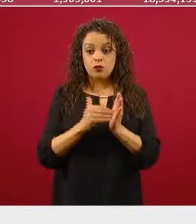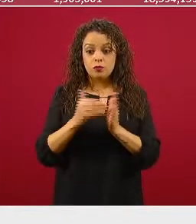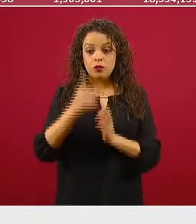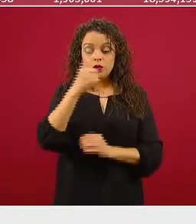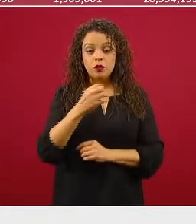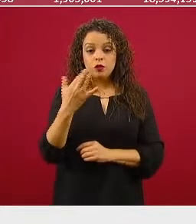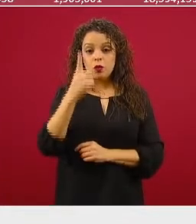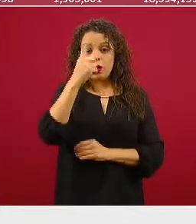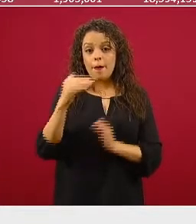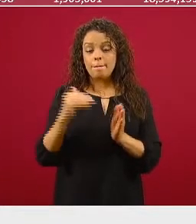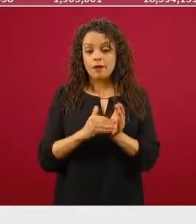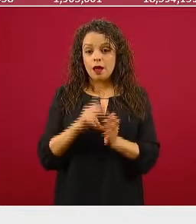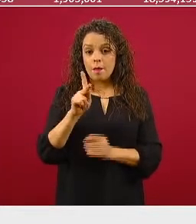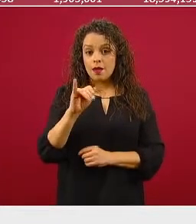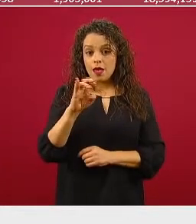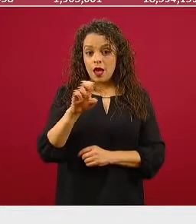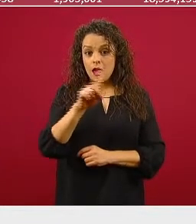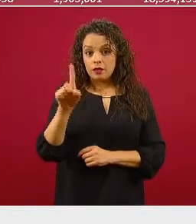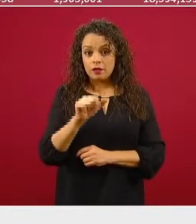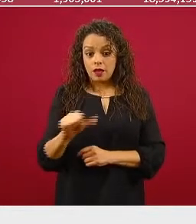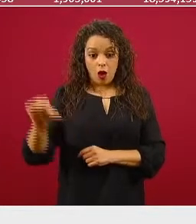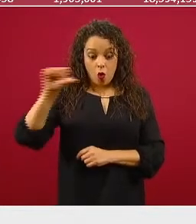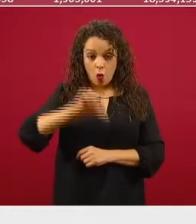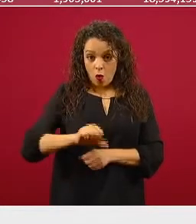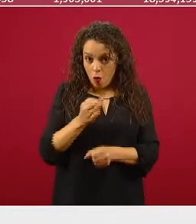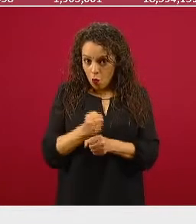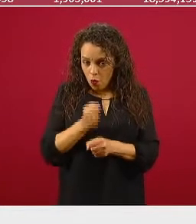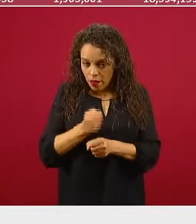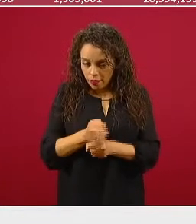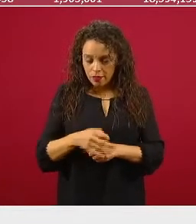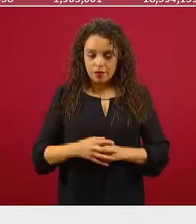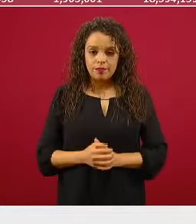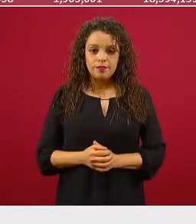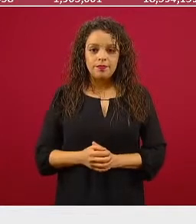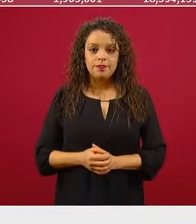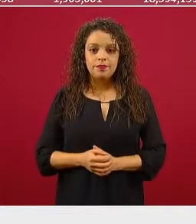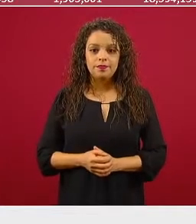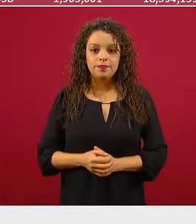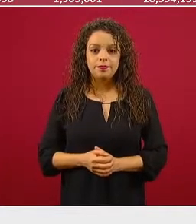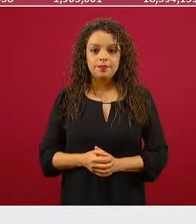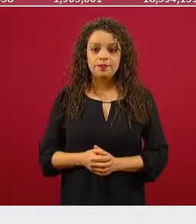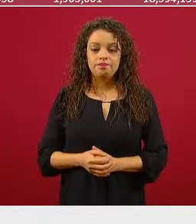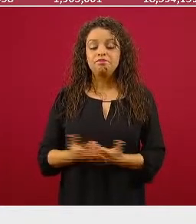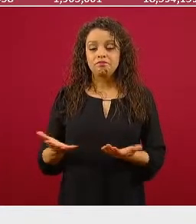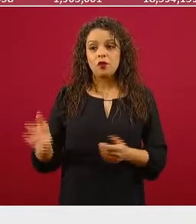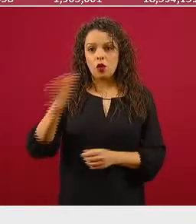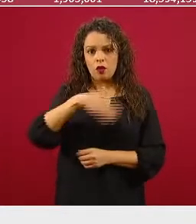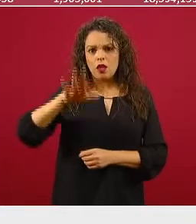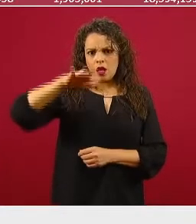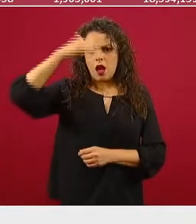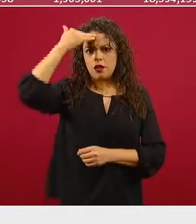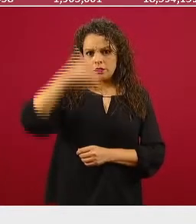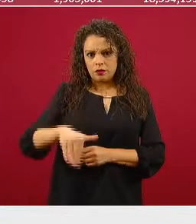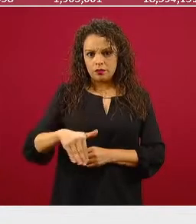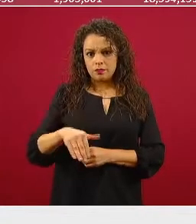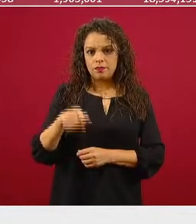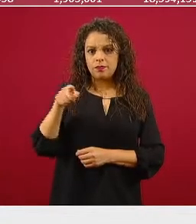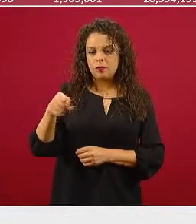8.151.000 piezas. Hasta el día de hoy tengamos el conocimiento de que este puente